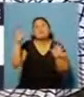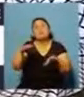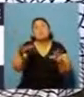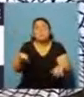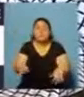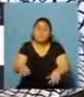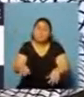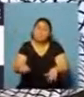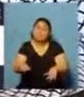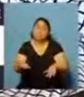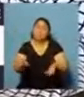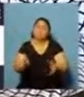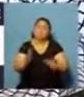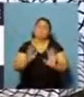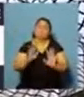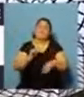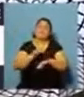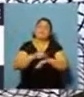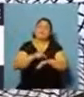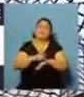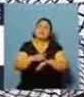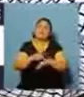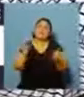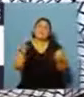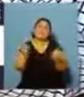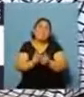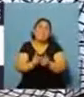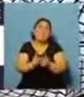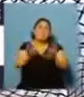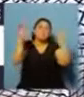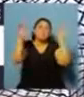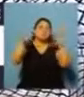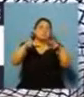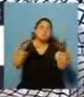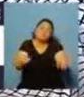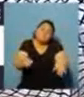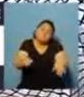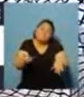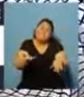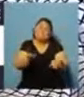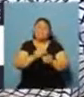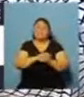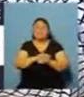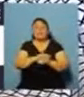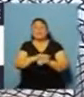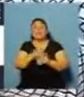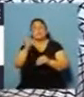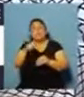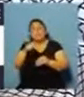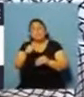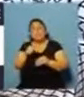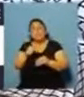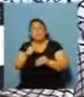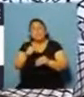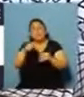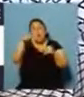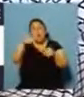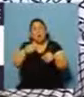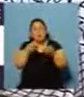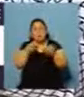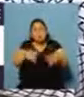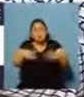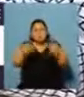lluvia y la época de lluvia cada vez es más corta, ¿no? Dura menos tiempo. Entonces, el periodo seco y la